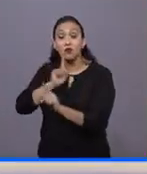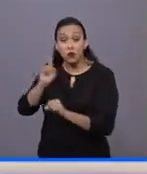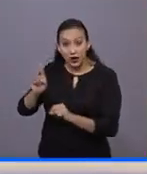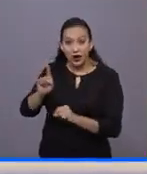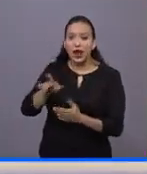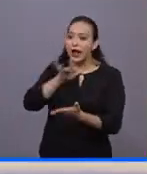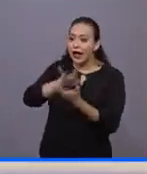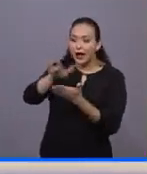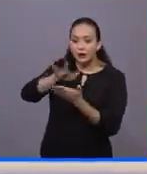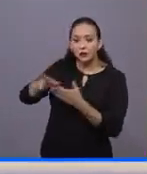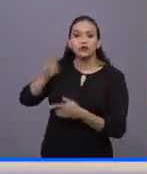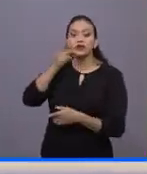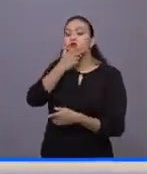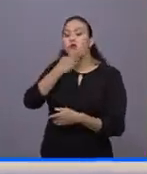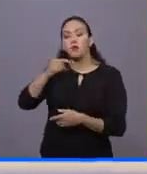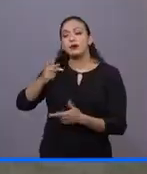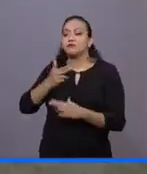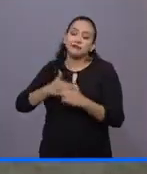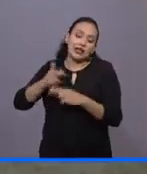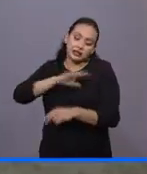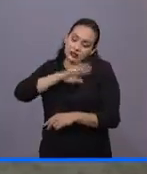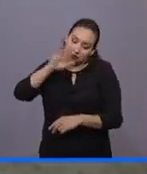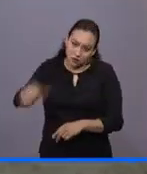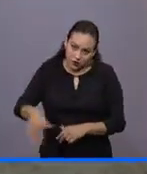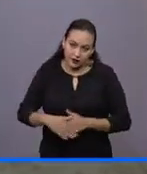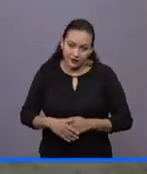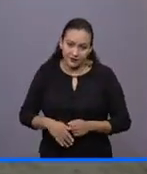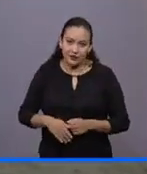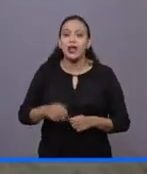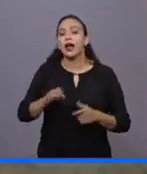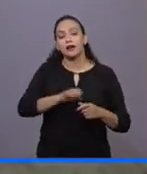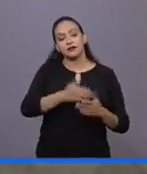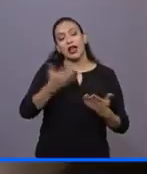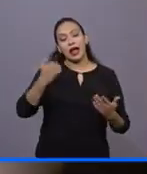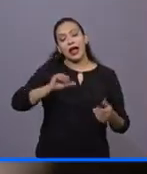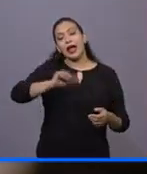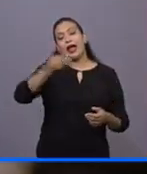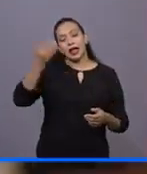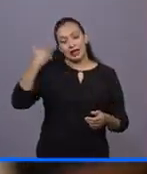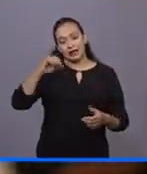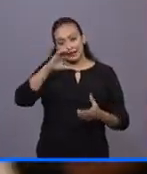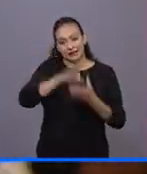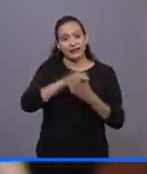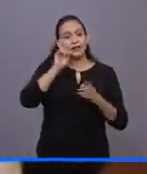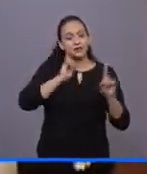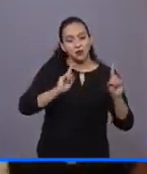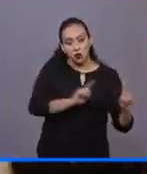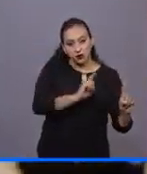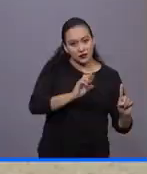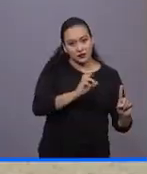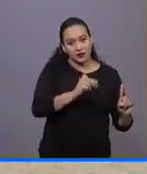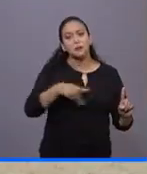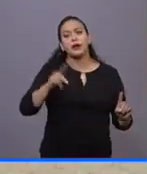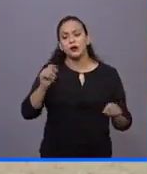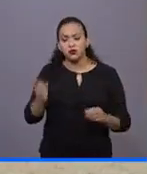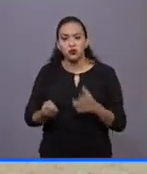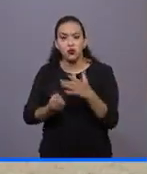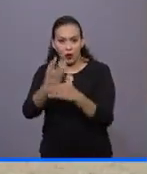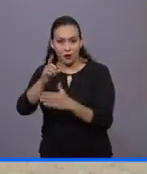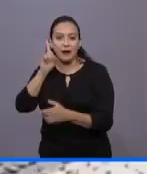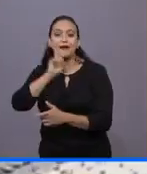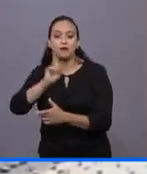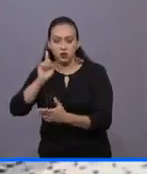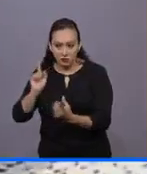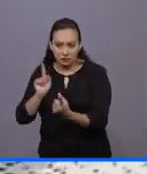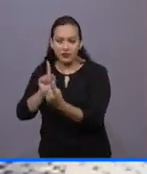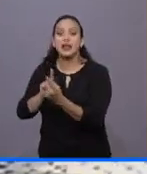enfermedad hasta la muerte. Por estas razones, determinó reconocer como beneficiarios de los derechos del trabajador a la